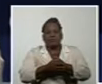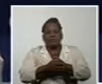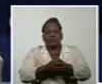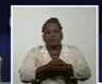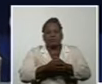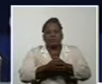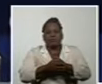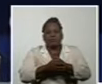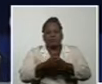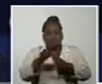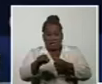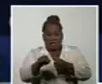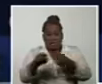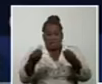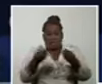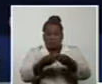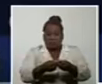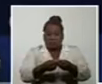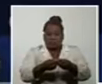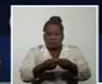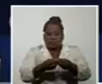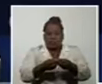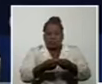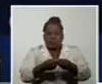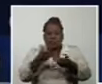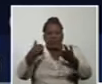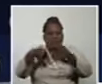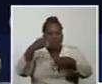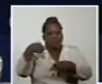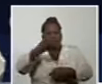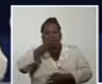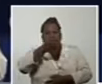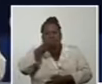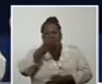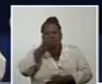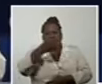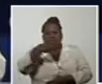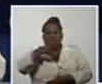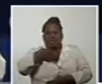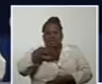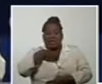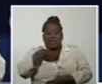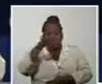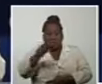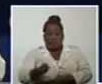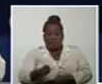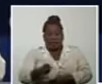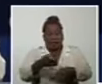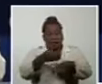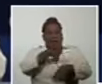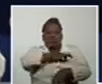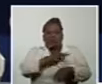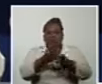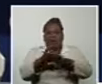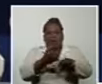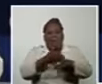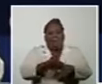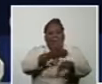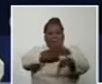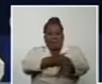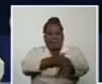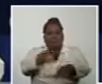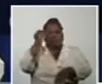esto se asocia, o sea, yo lo expliqué ayer, o sea, está el presintomático, ese se sabe que ya va a tener